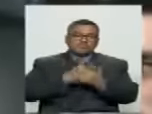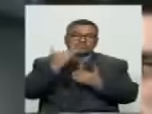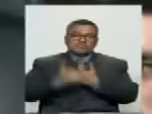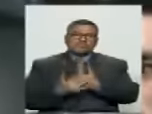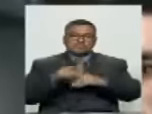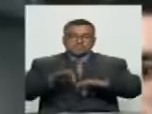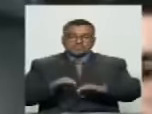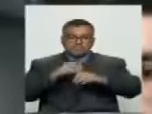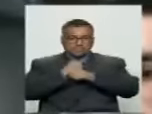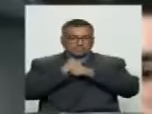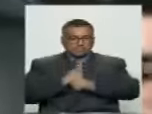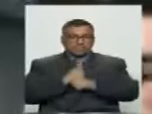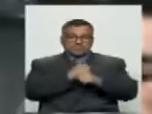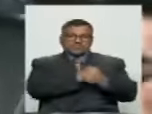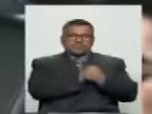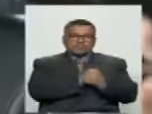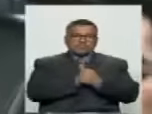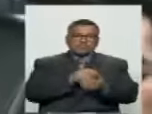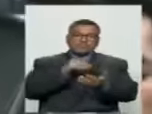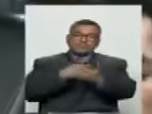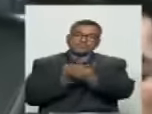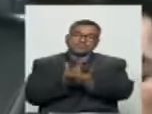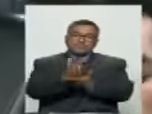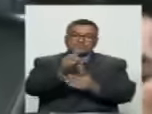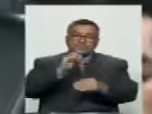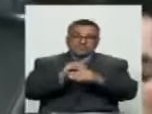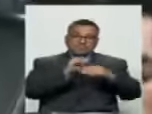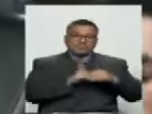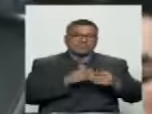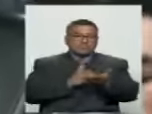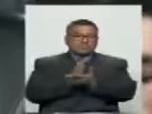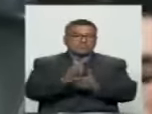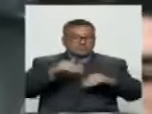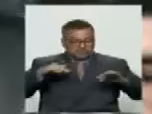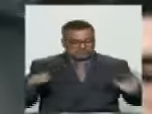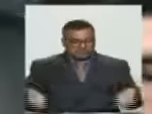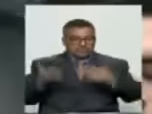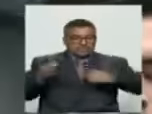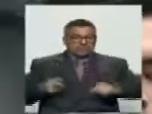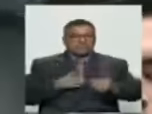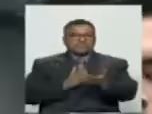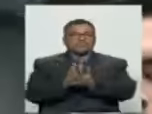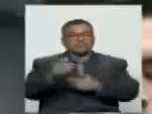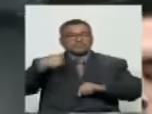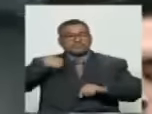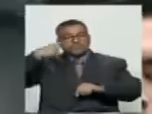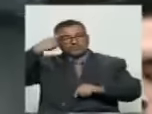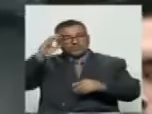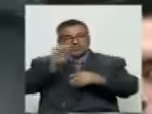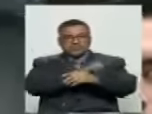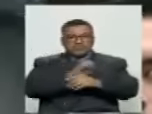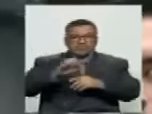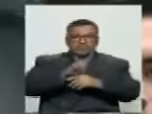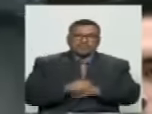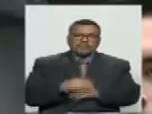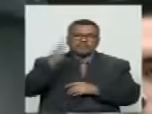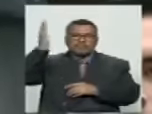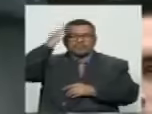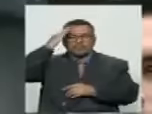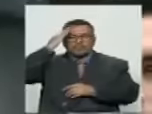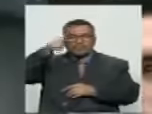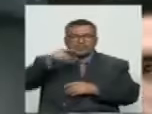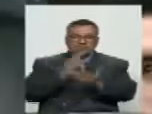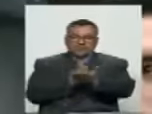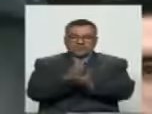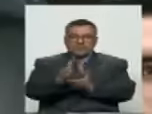la esperanza y del amor, sigue convocando, sigue marchando hacia adelante, sigue creyendo en la educación y sabe que